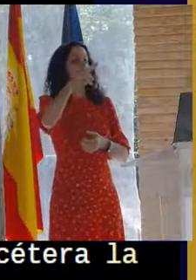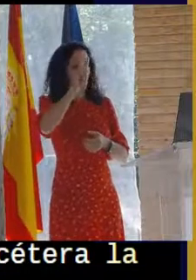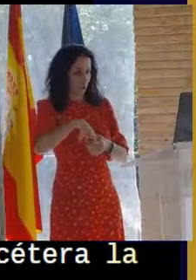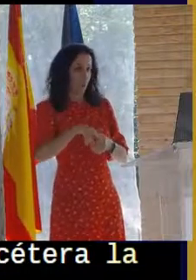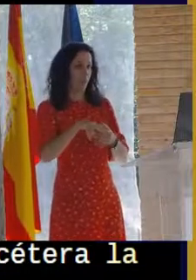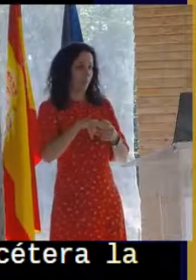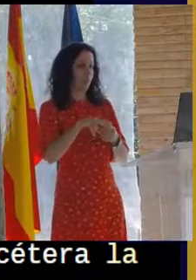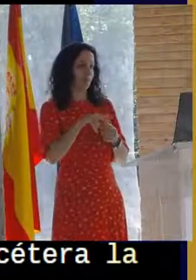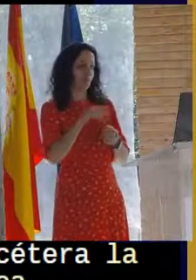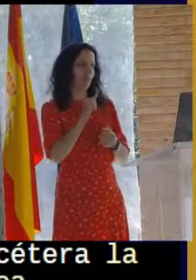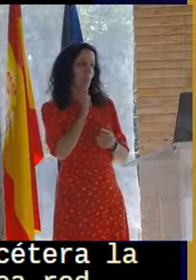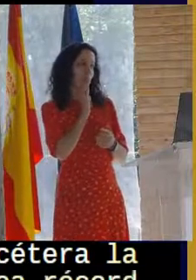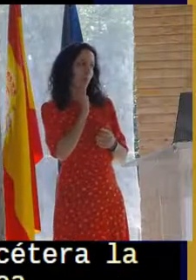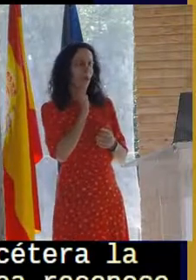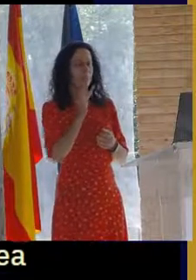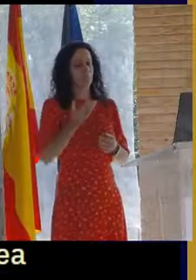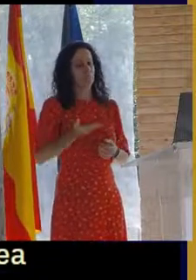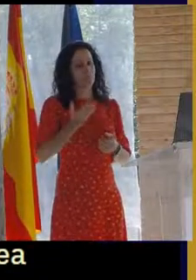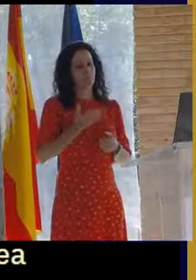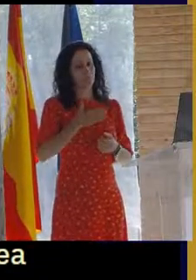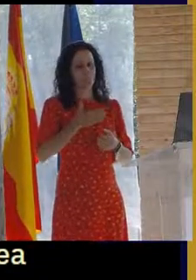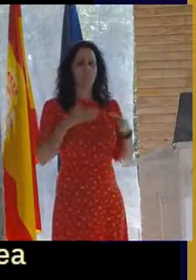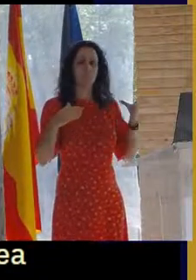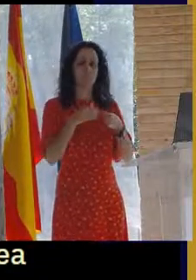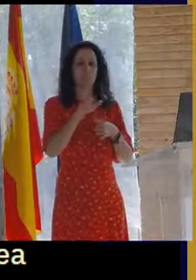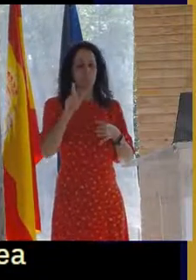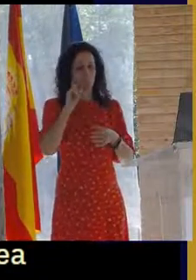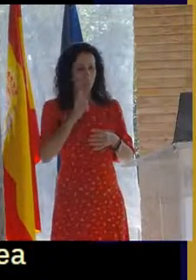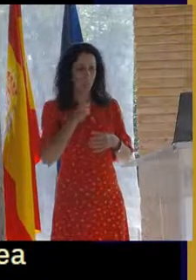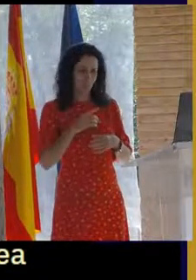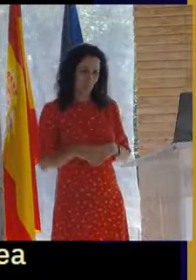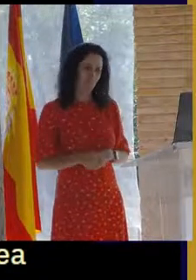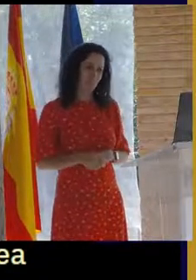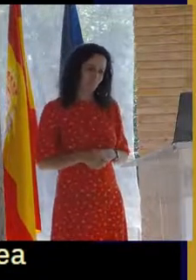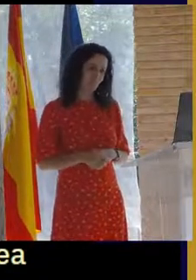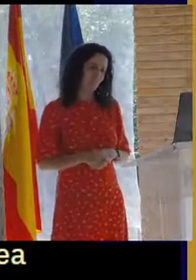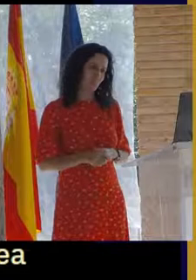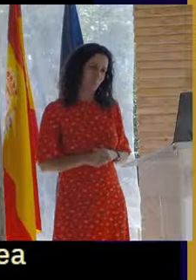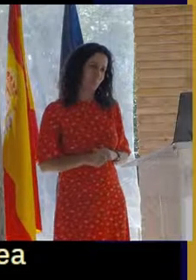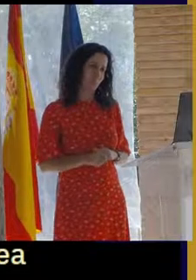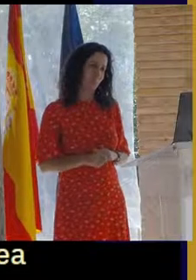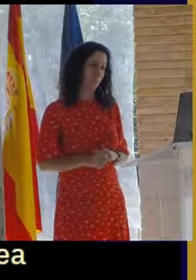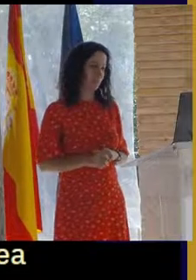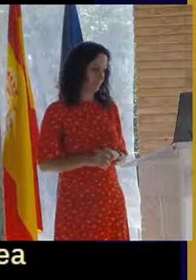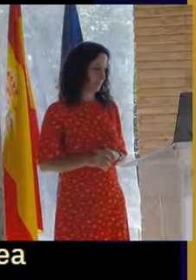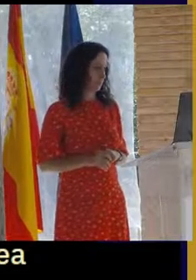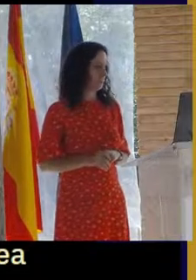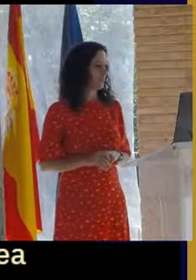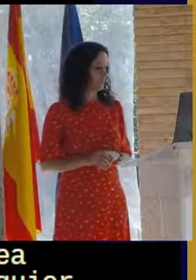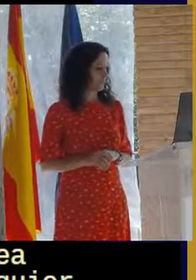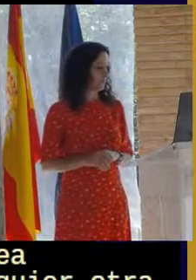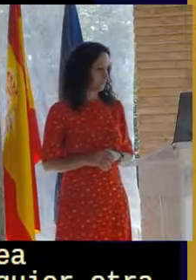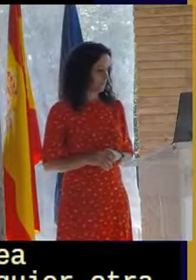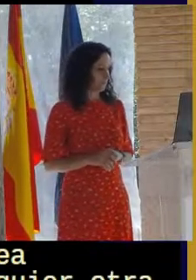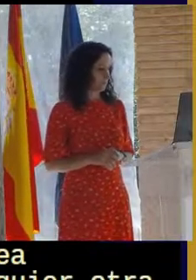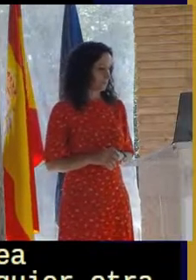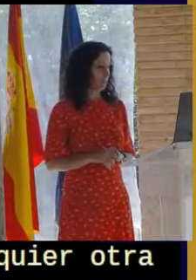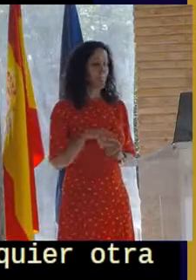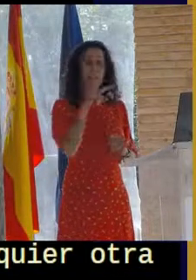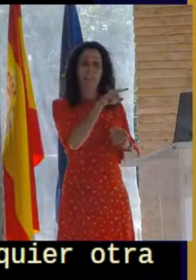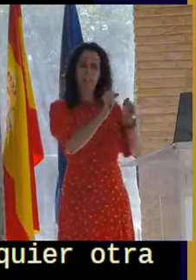seguimos luchando para que sea reconocida como un idioma para bueno igual que cualquier otra